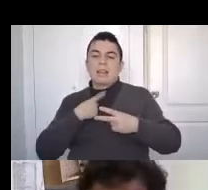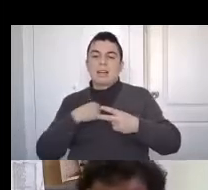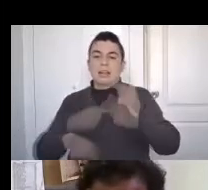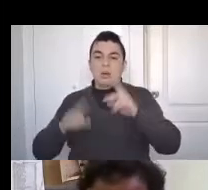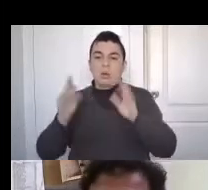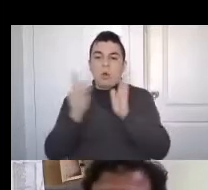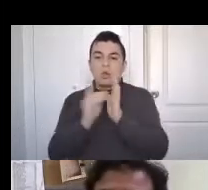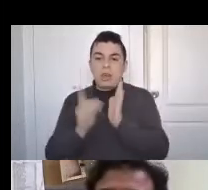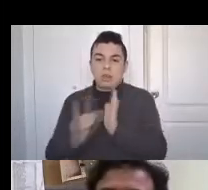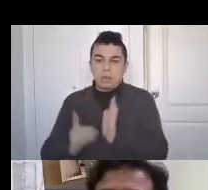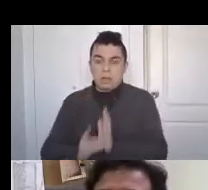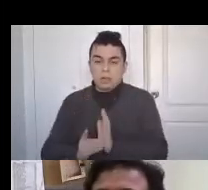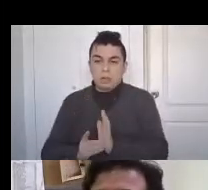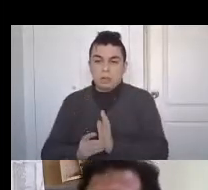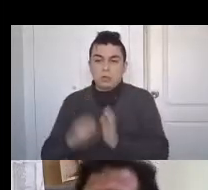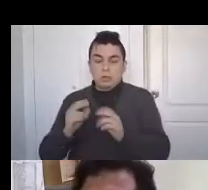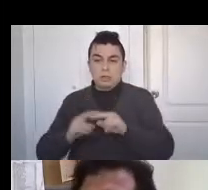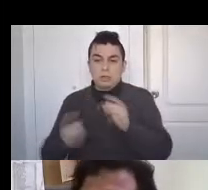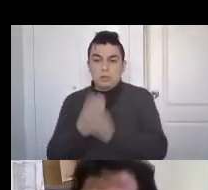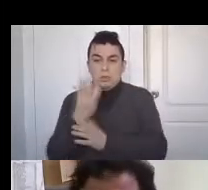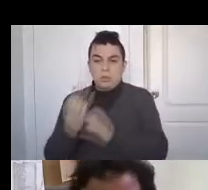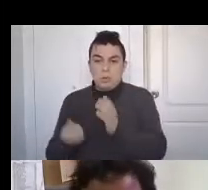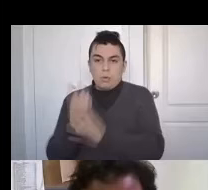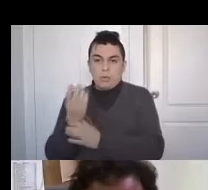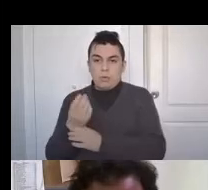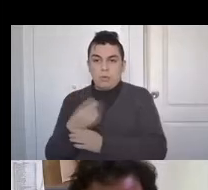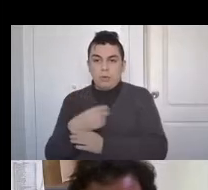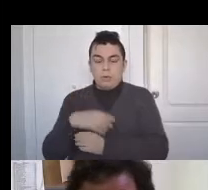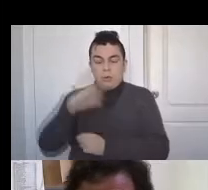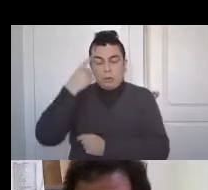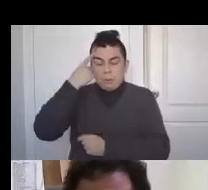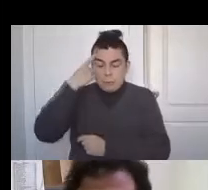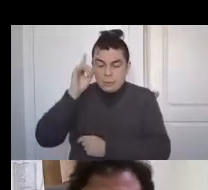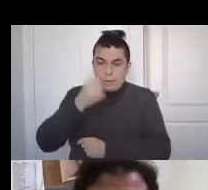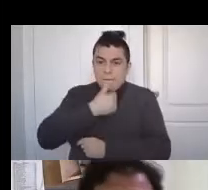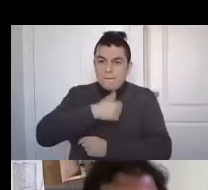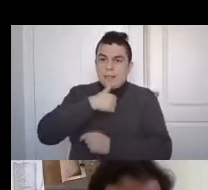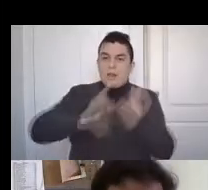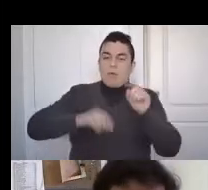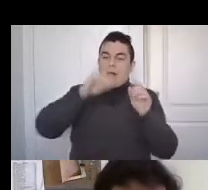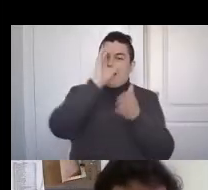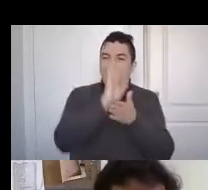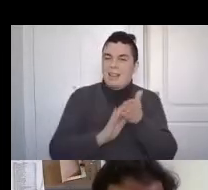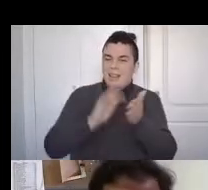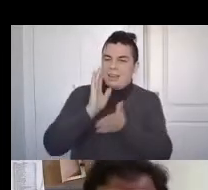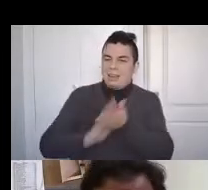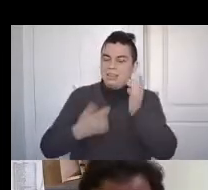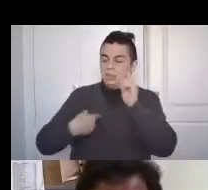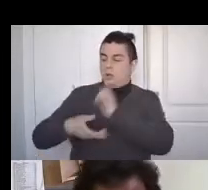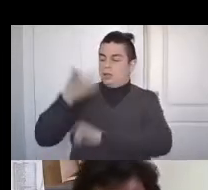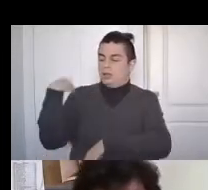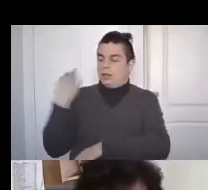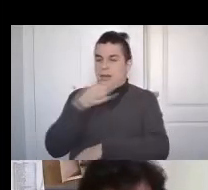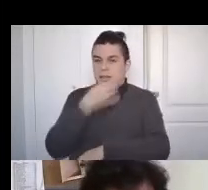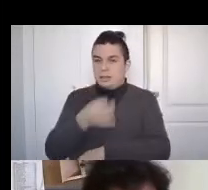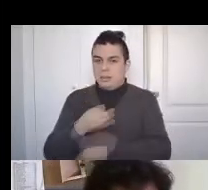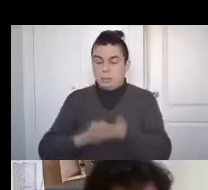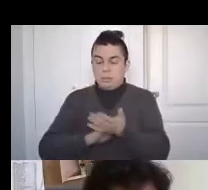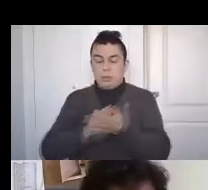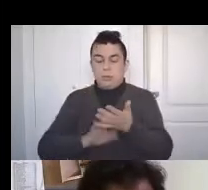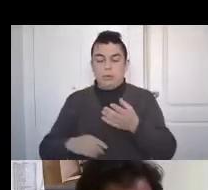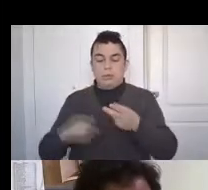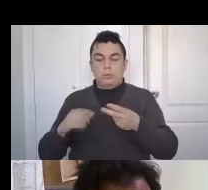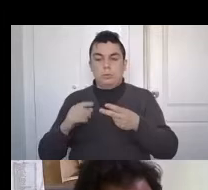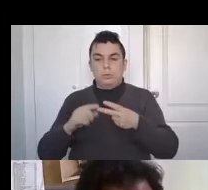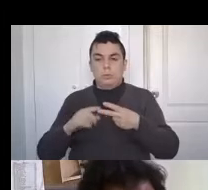está generando, pero carecen de alguno de los que de las características que yo les dije. Y hoy día tenemos, ¿cierto?, 4